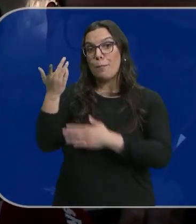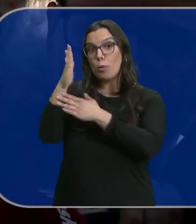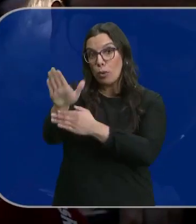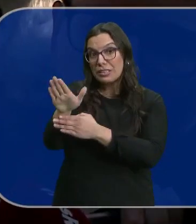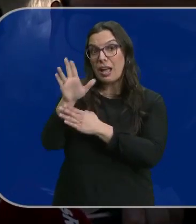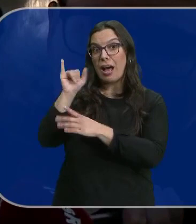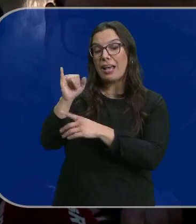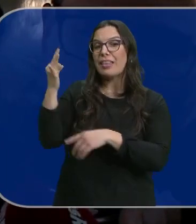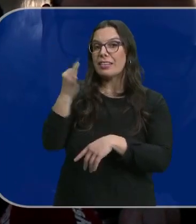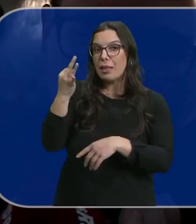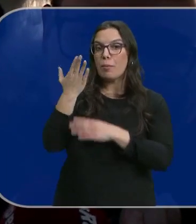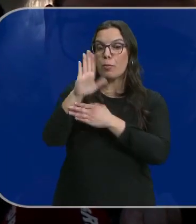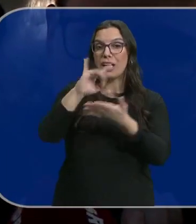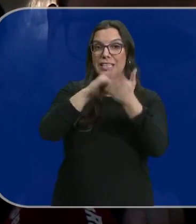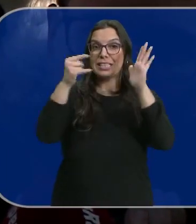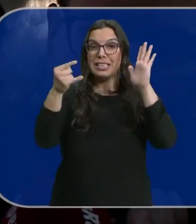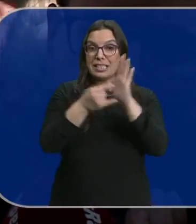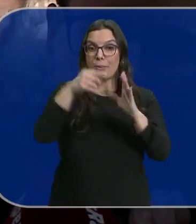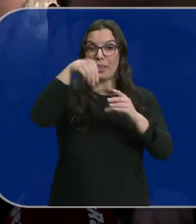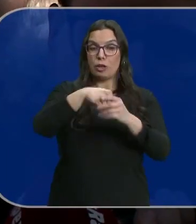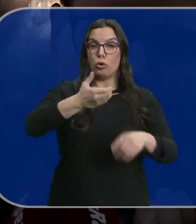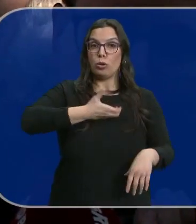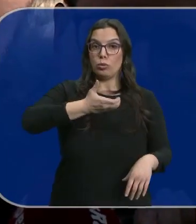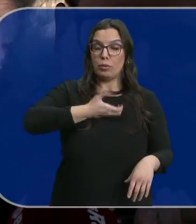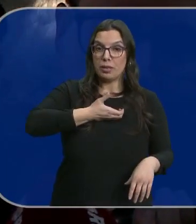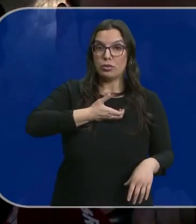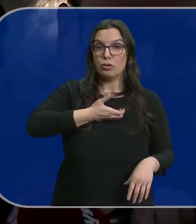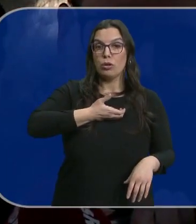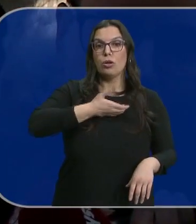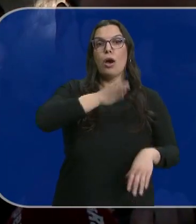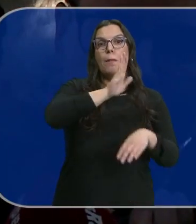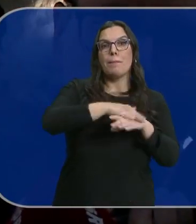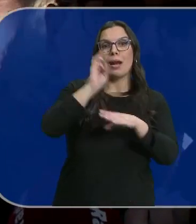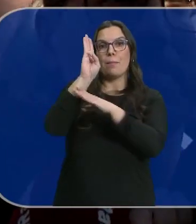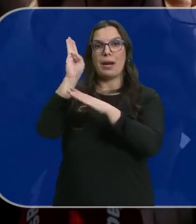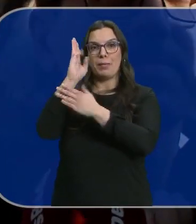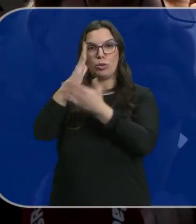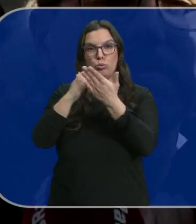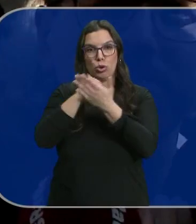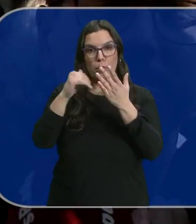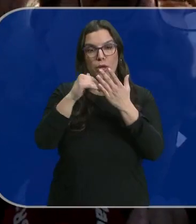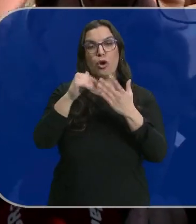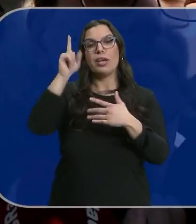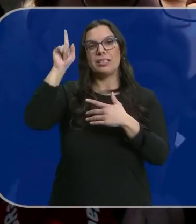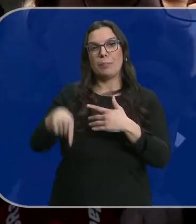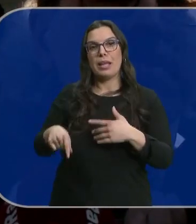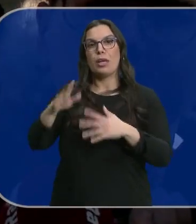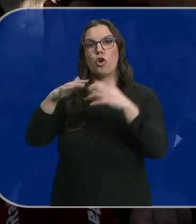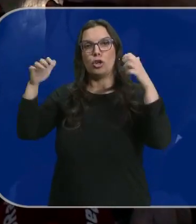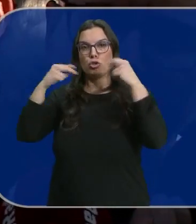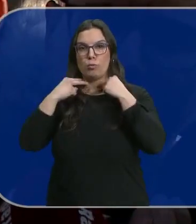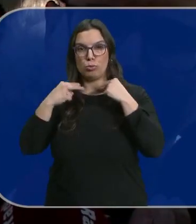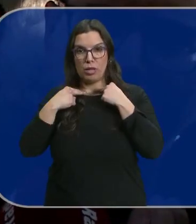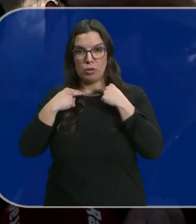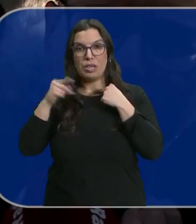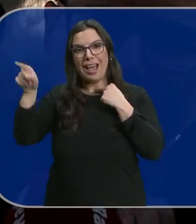que debería hacer es proponer que el sistema que rige en los ayuntamientos rigiese para los parlamentos autonómicos y para el Parlamento español, que es